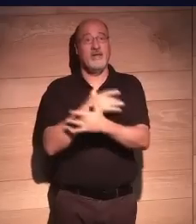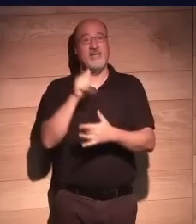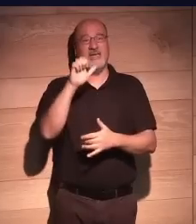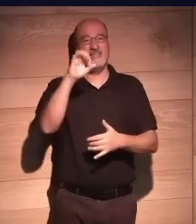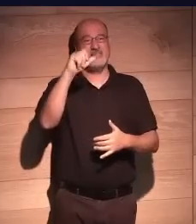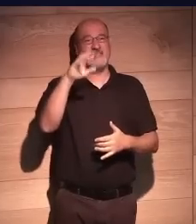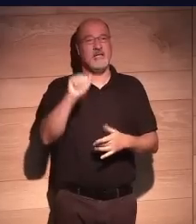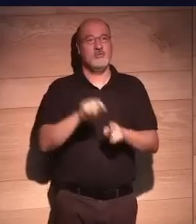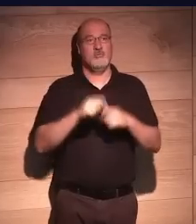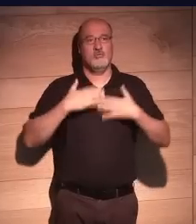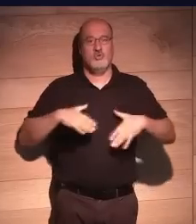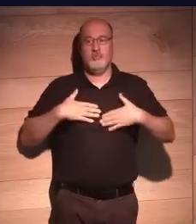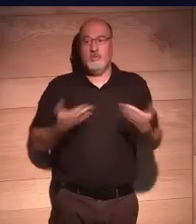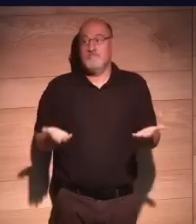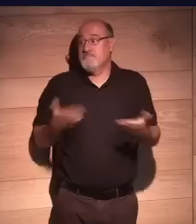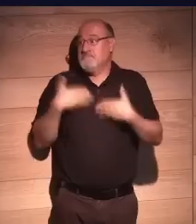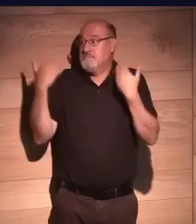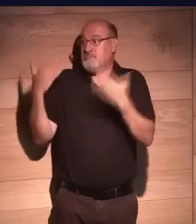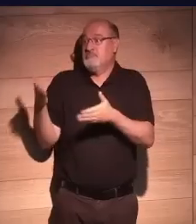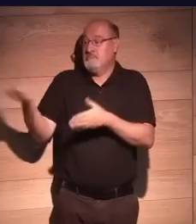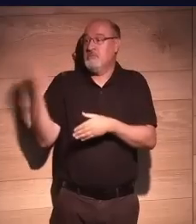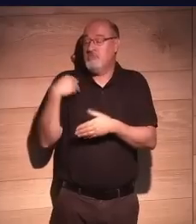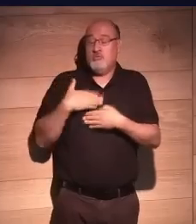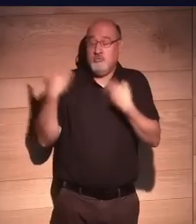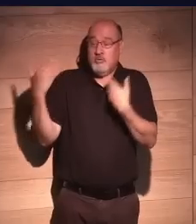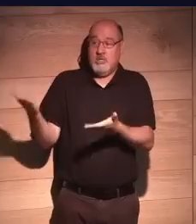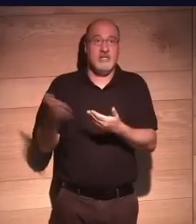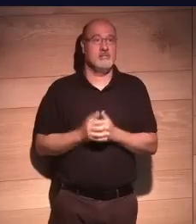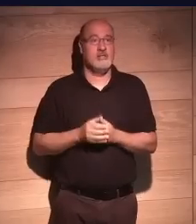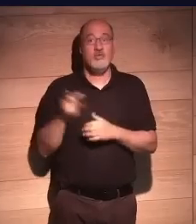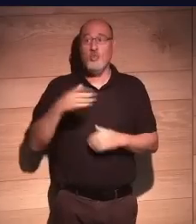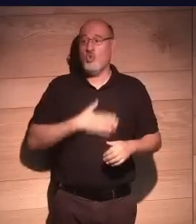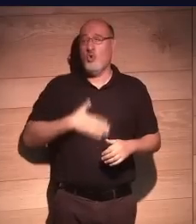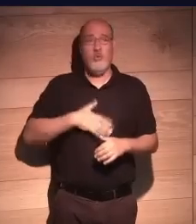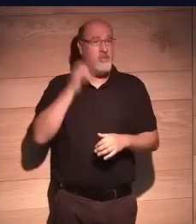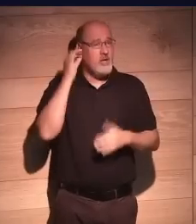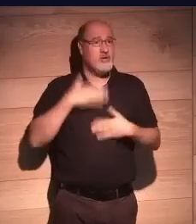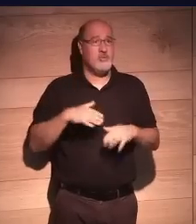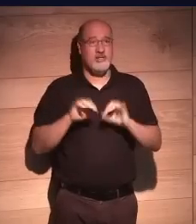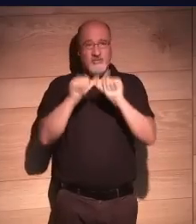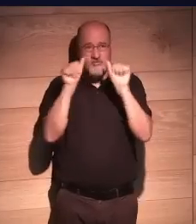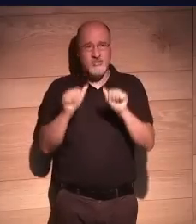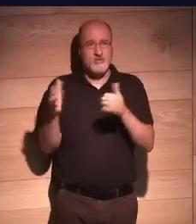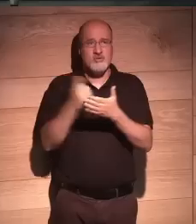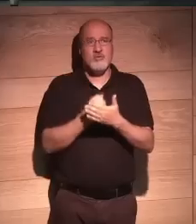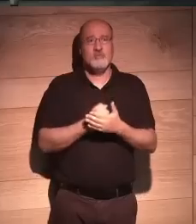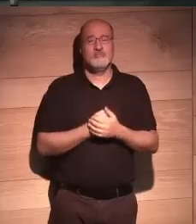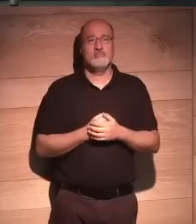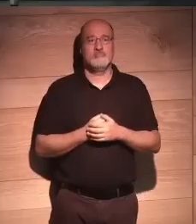día, y dice, ¿cómo quieres que me vista? Digo, yo qué sé, joder, vístete como quieras, como estés cómoda. Entonces todo aquello a mí me